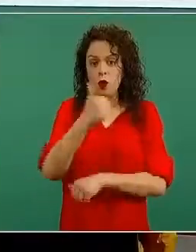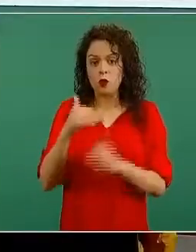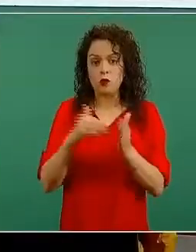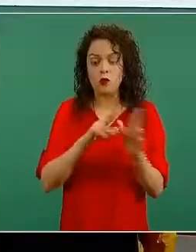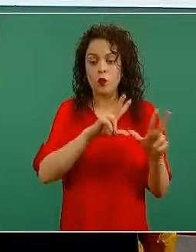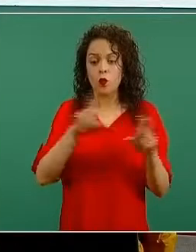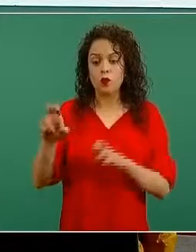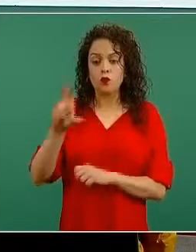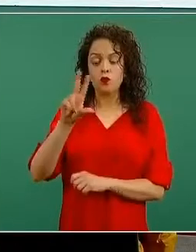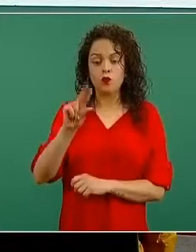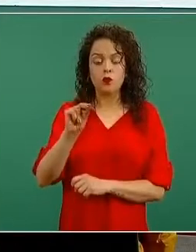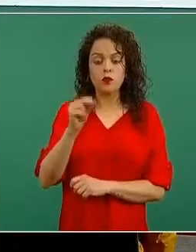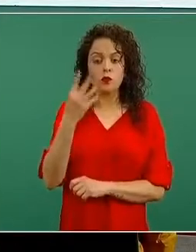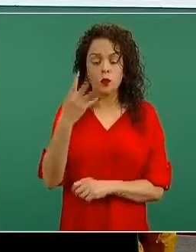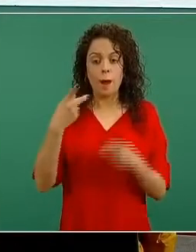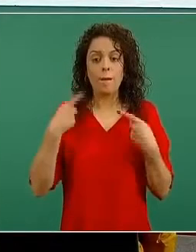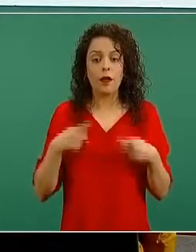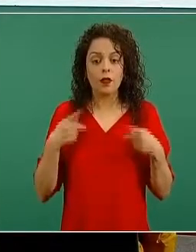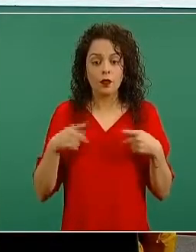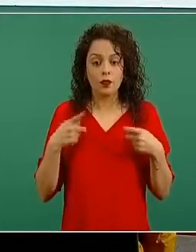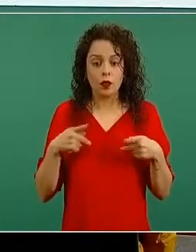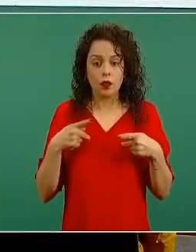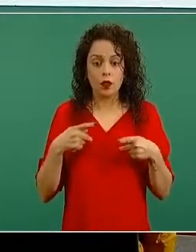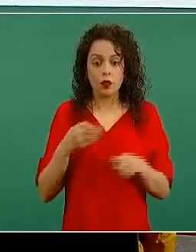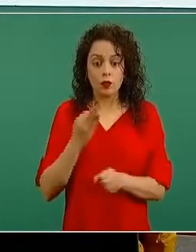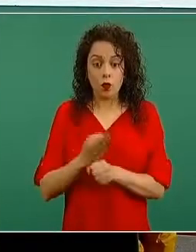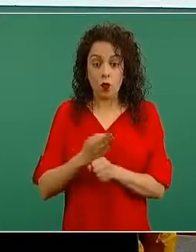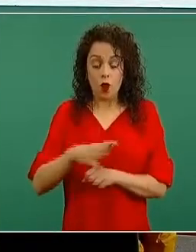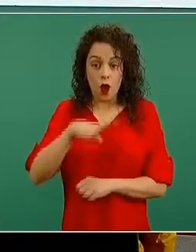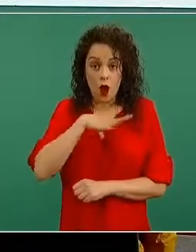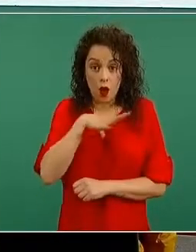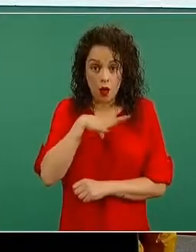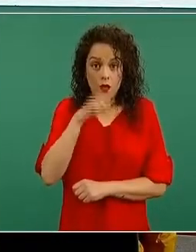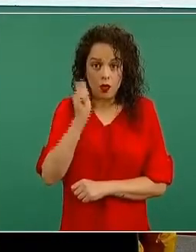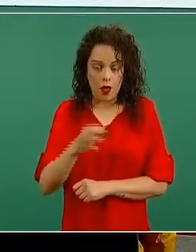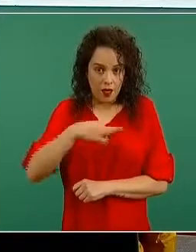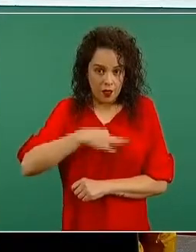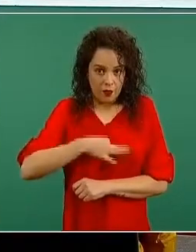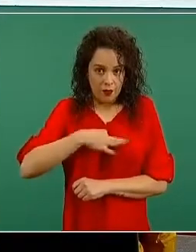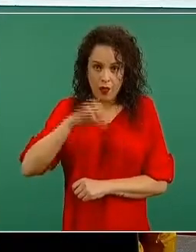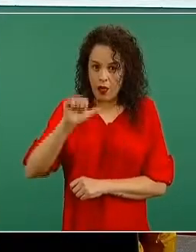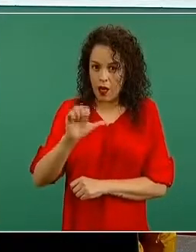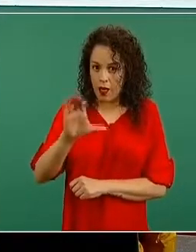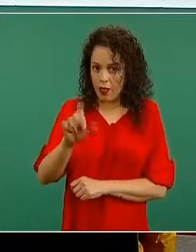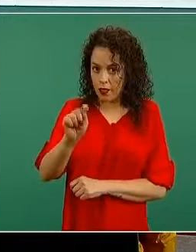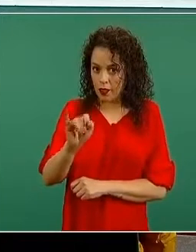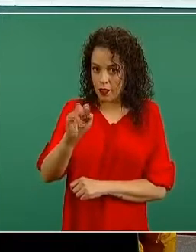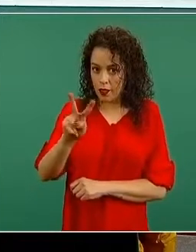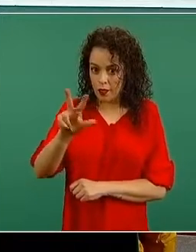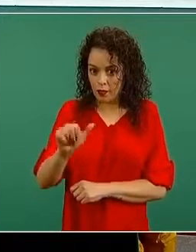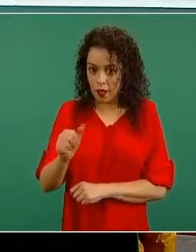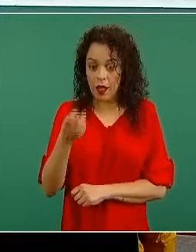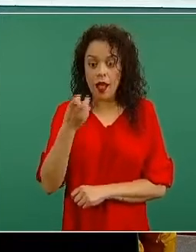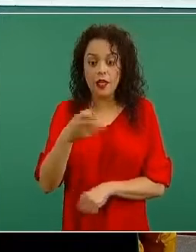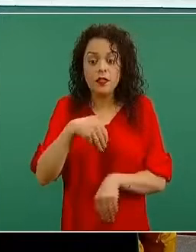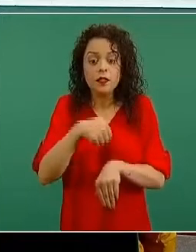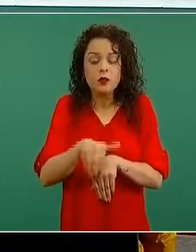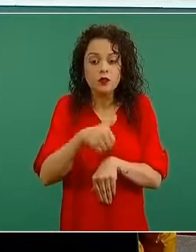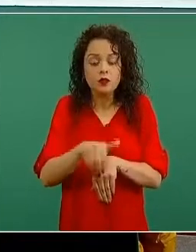111.884 personas que tienen al momento su infección activa. Este número, como lo